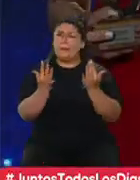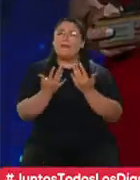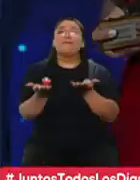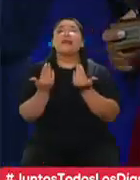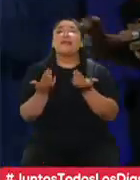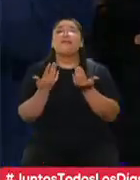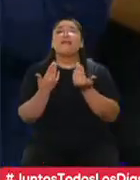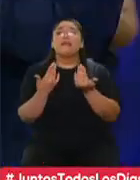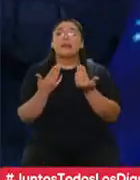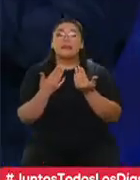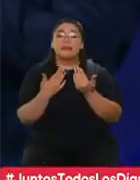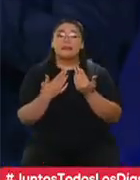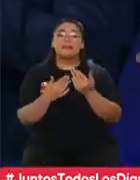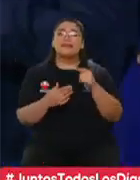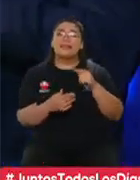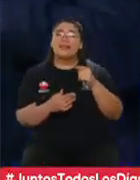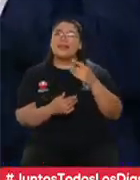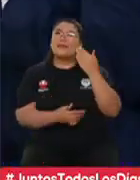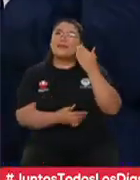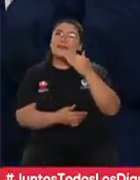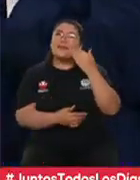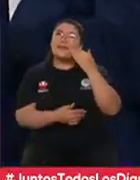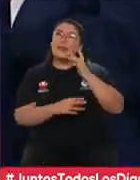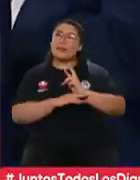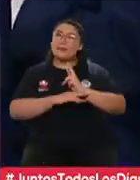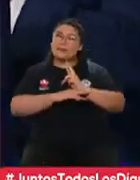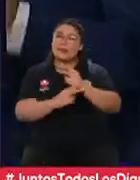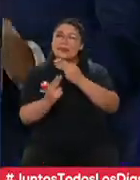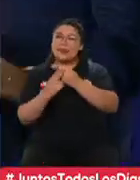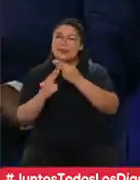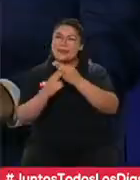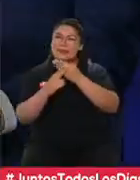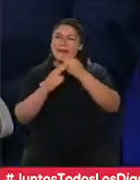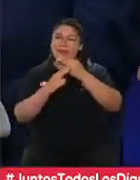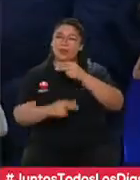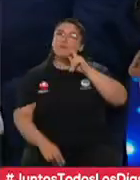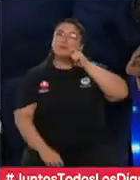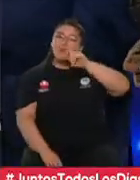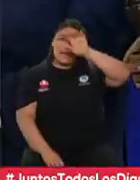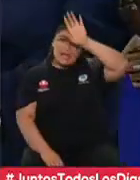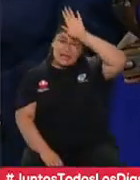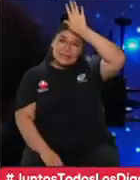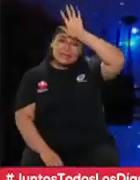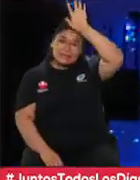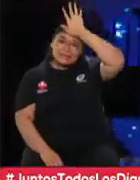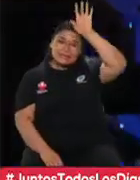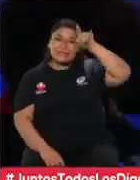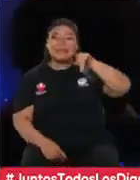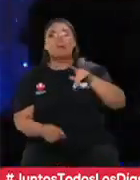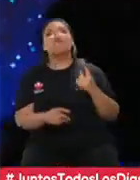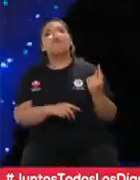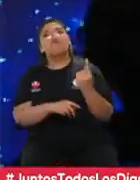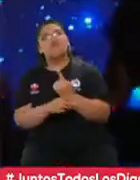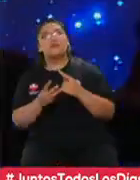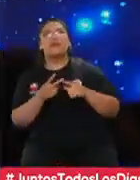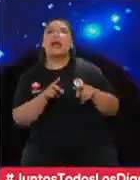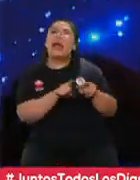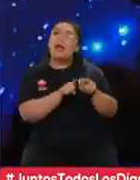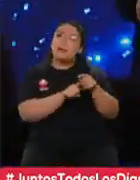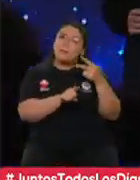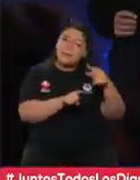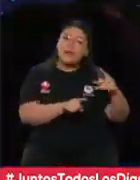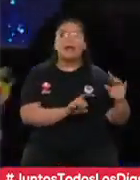está Cris, el niño embajador. Mía, su hermana, la